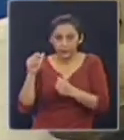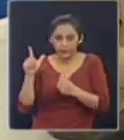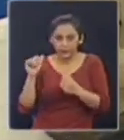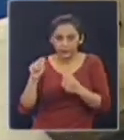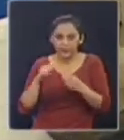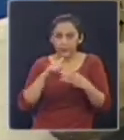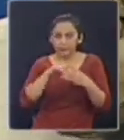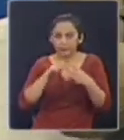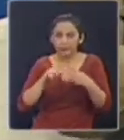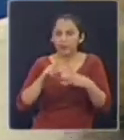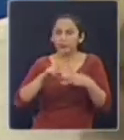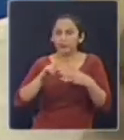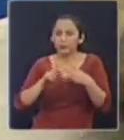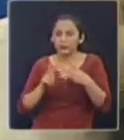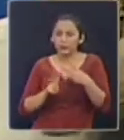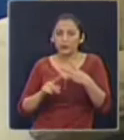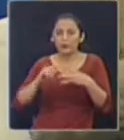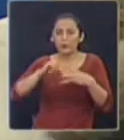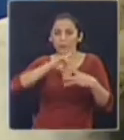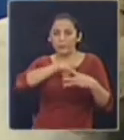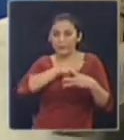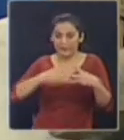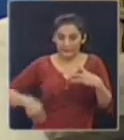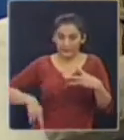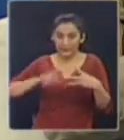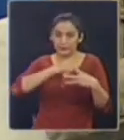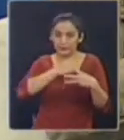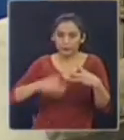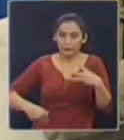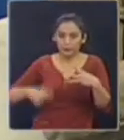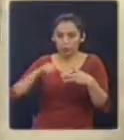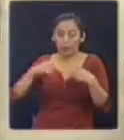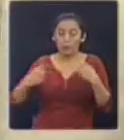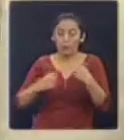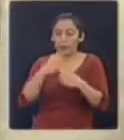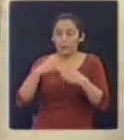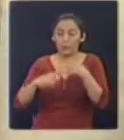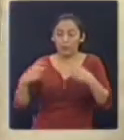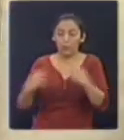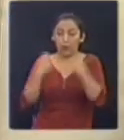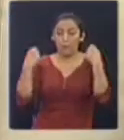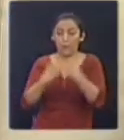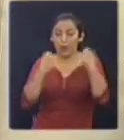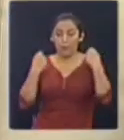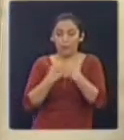situaciones, diríamos, discrepantes, presidente y vicepresidente. Esto no es nuevo. No, no es nuevo.